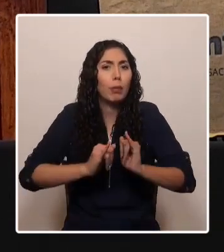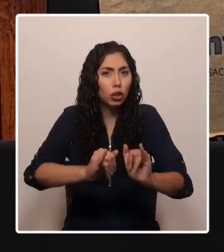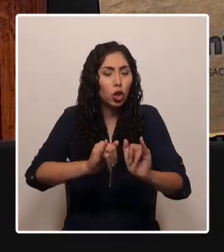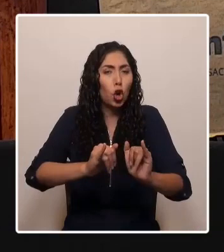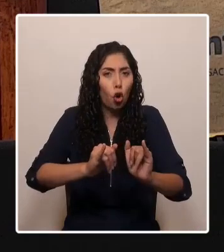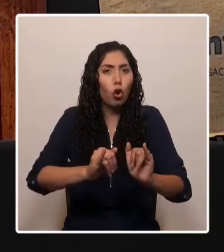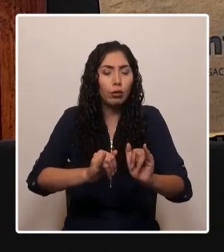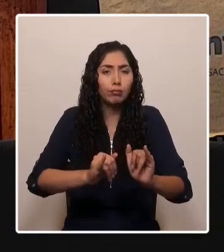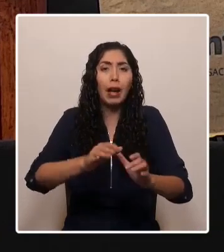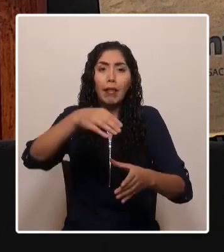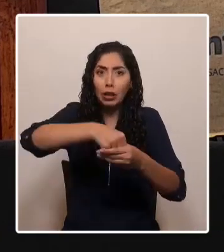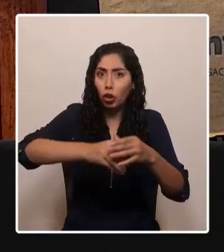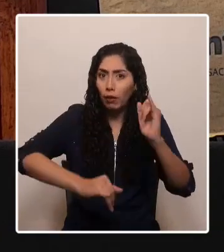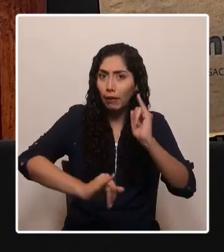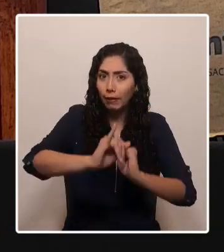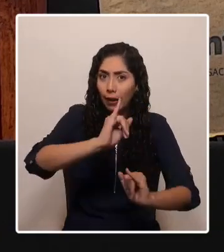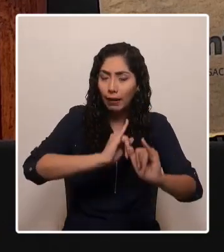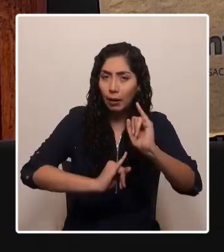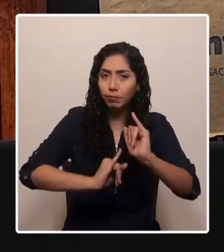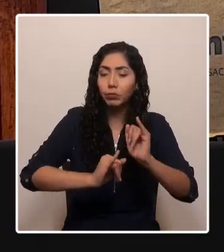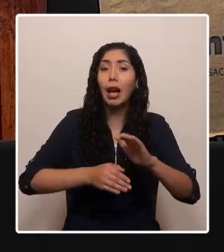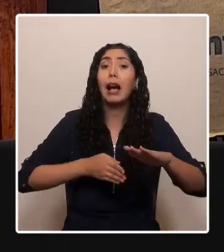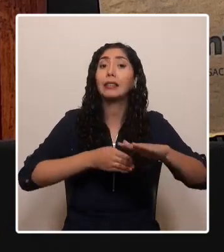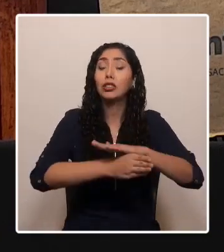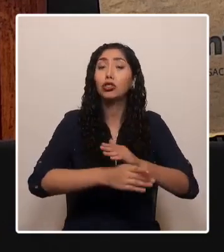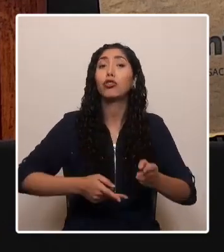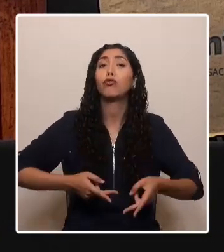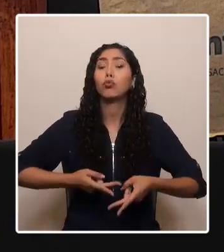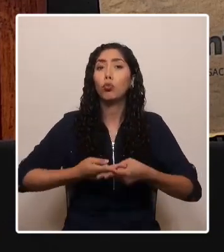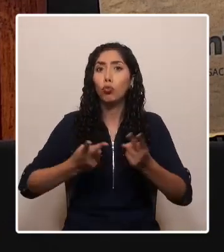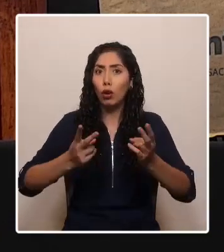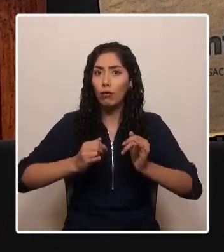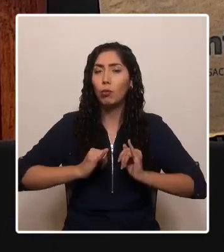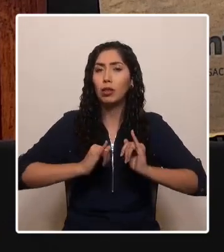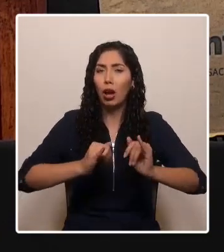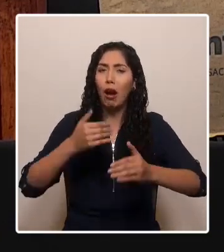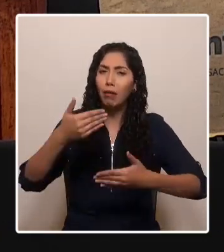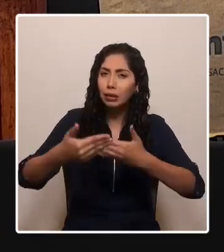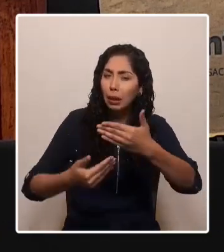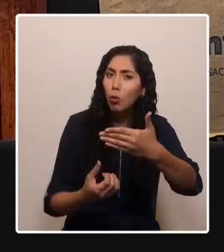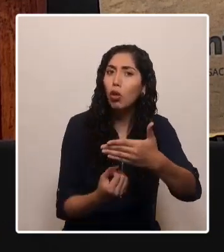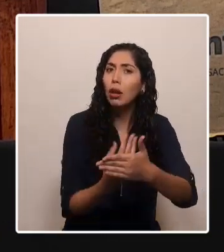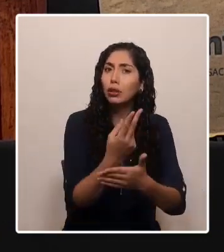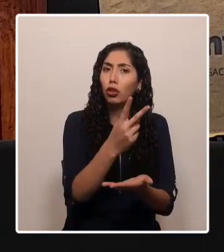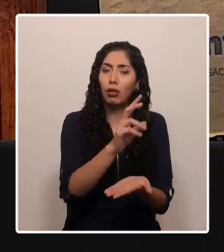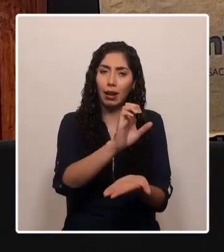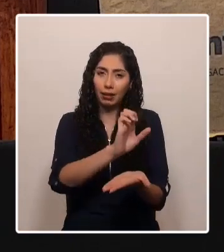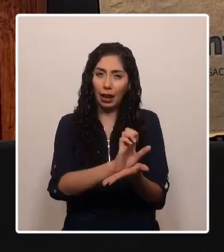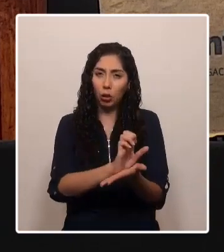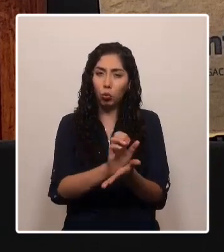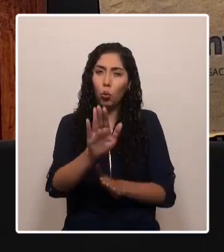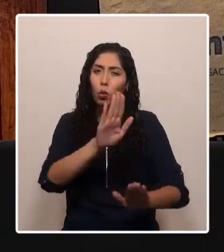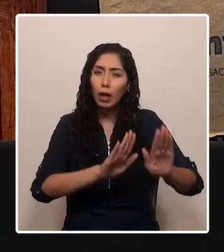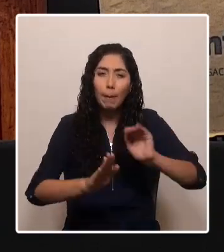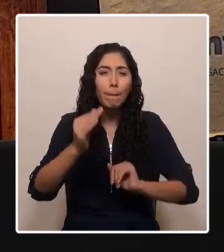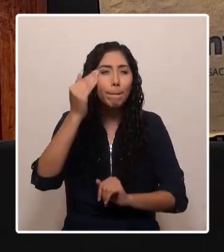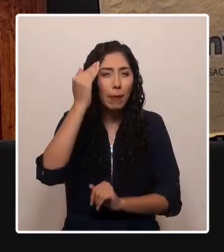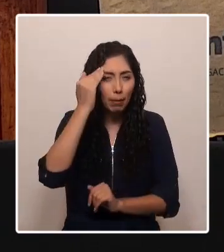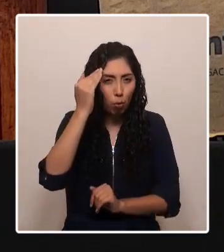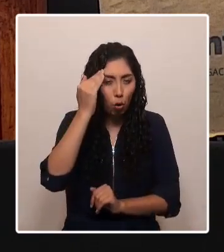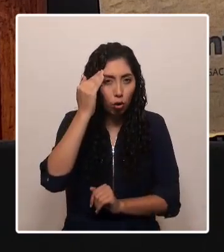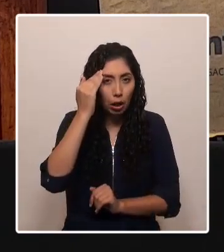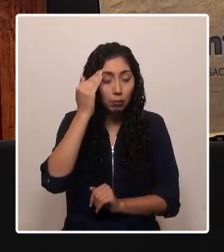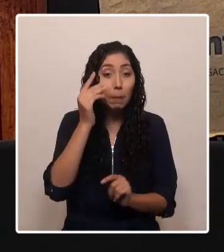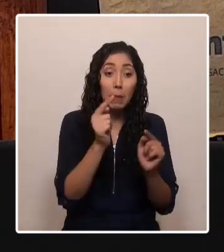tecnológicas, el acceso a la información pública relevante, avanzar en procesos de modernización del Estado, resguardar la memoria, tanto en sus dimensiones